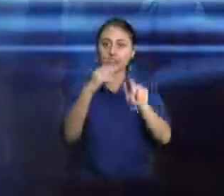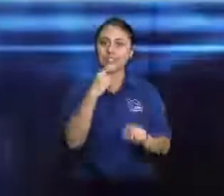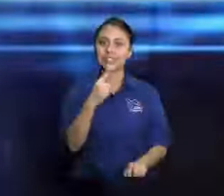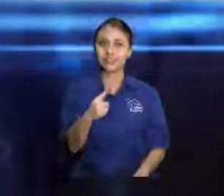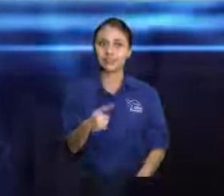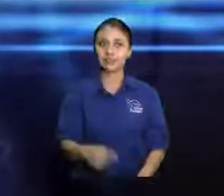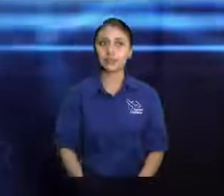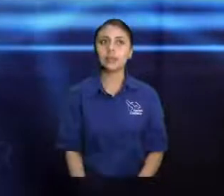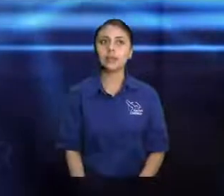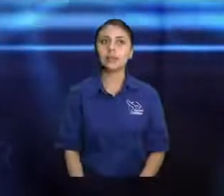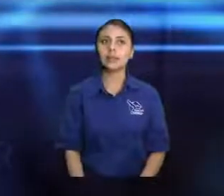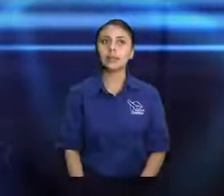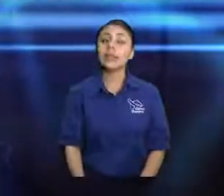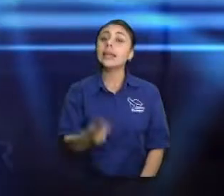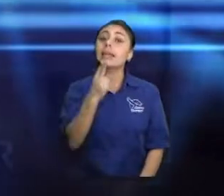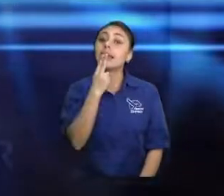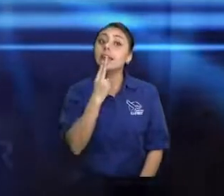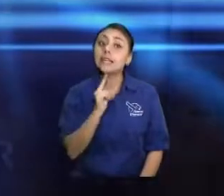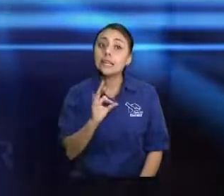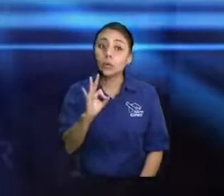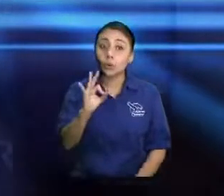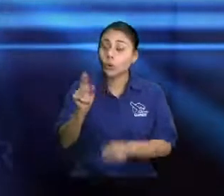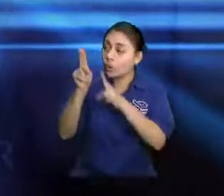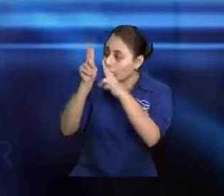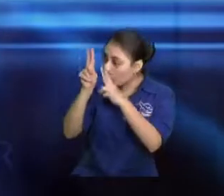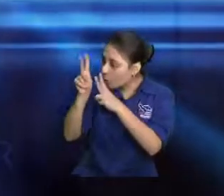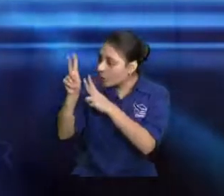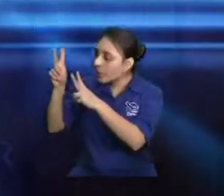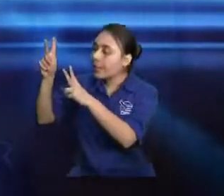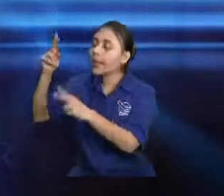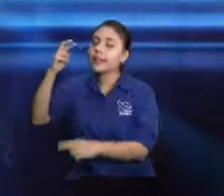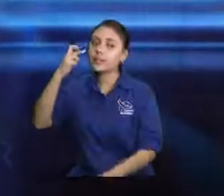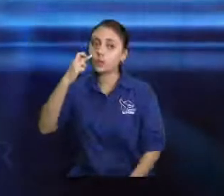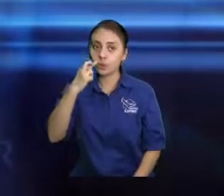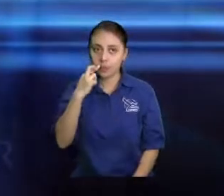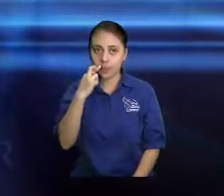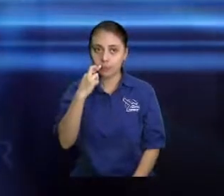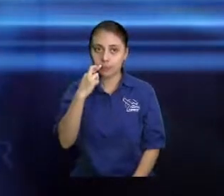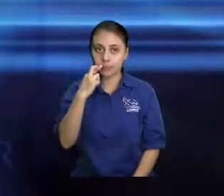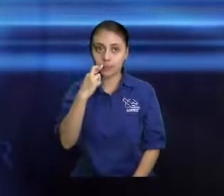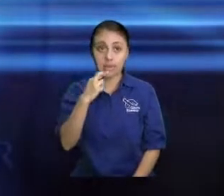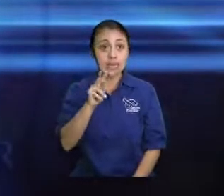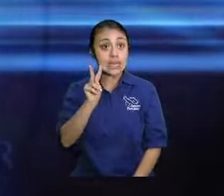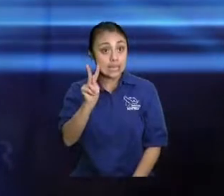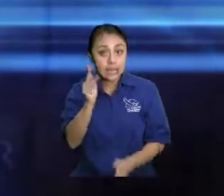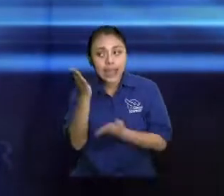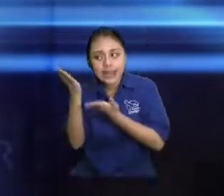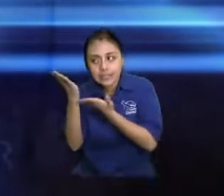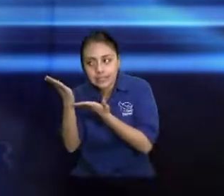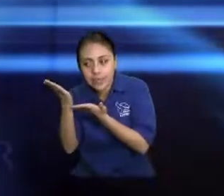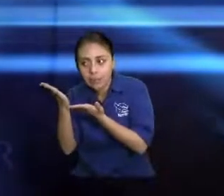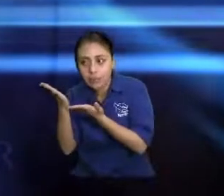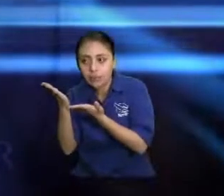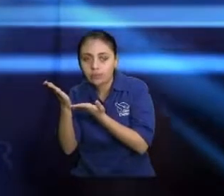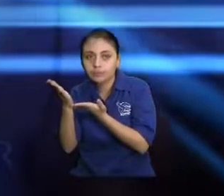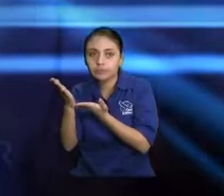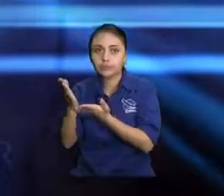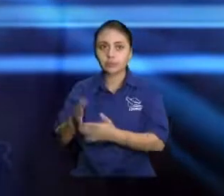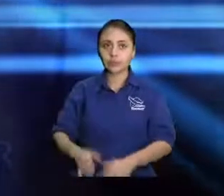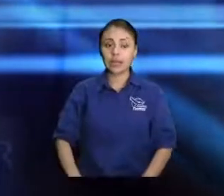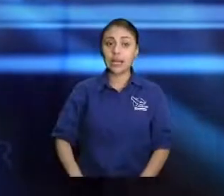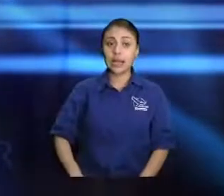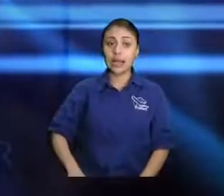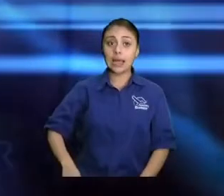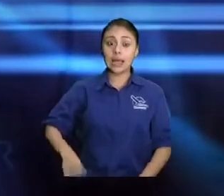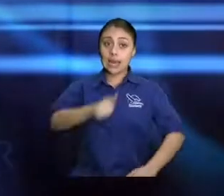El hijo honra a su padre y el siervo a su señor. Pues si